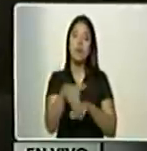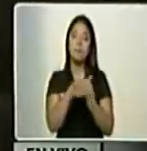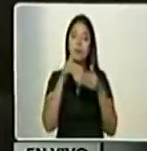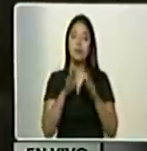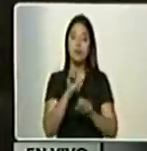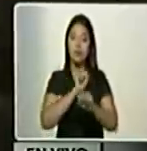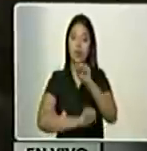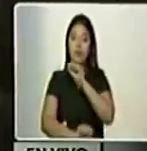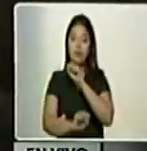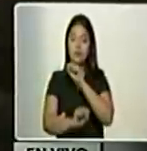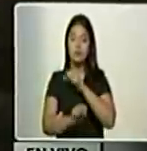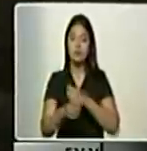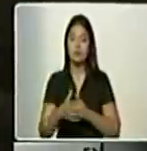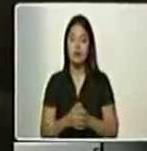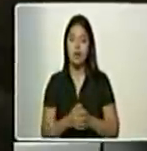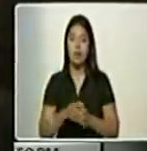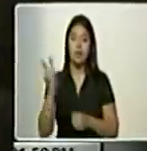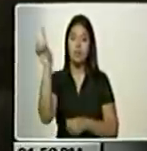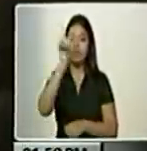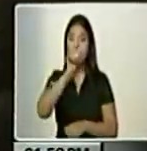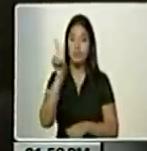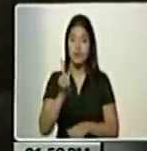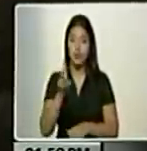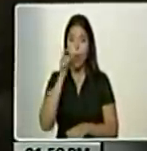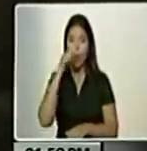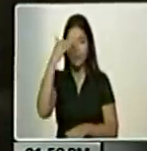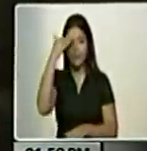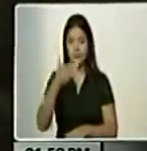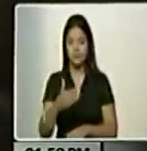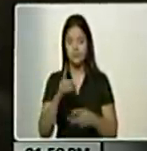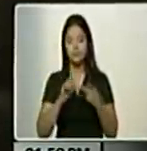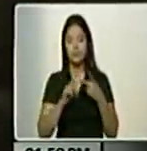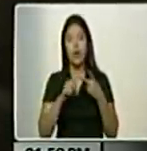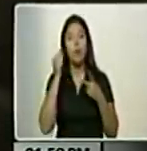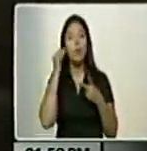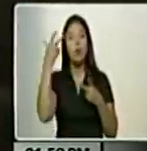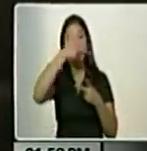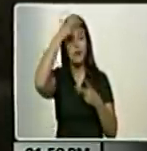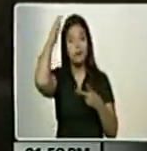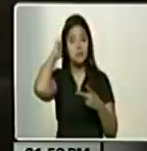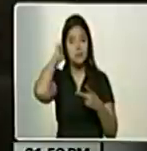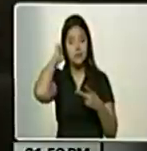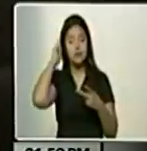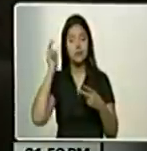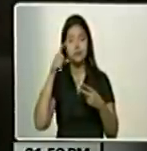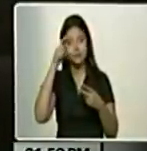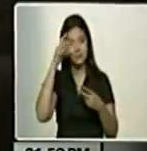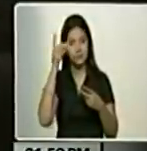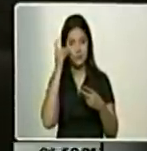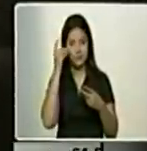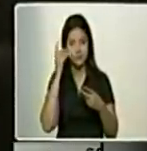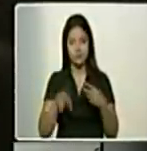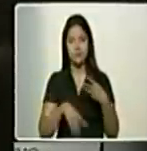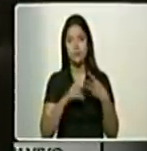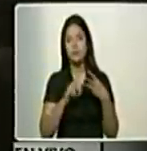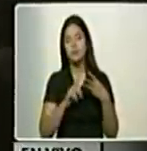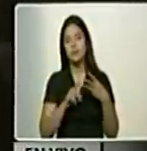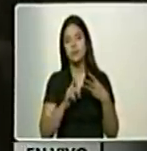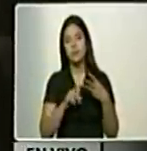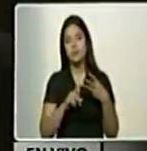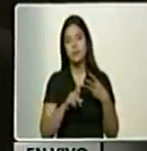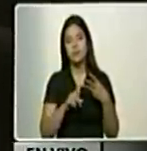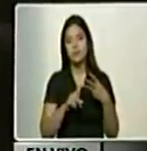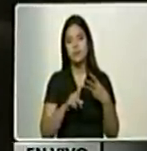defensa de Venezuela Vladimir padrino López la canciller de la República telsi Rodríguez la